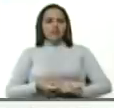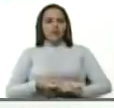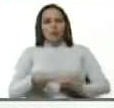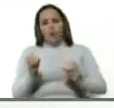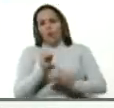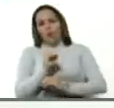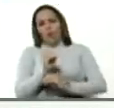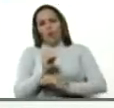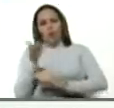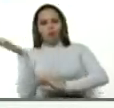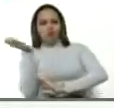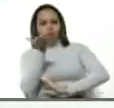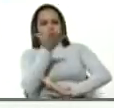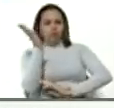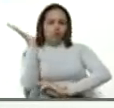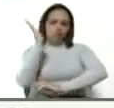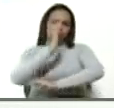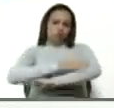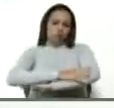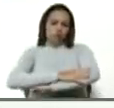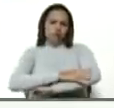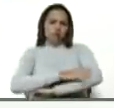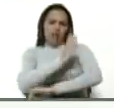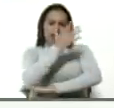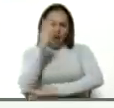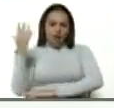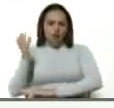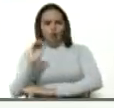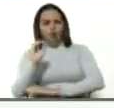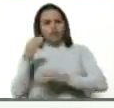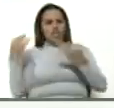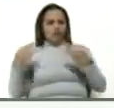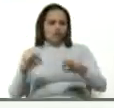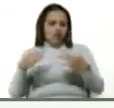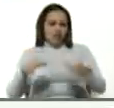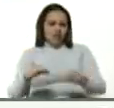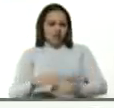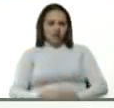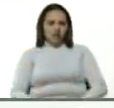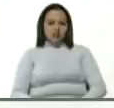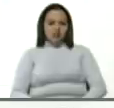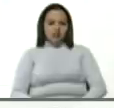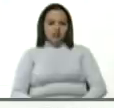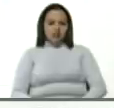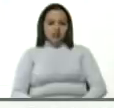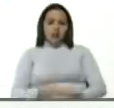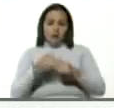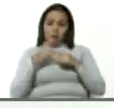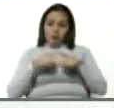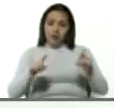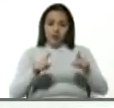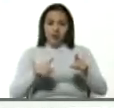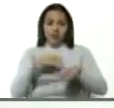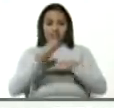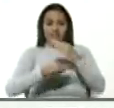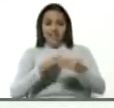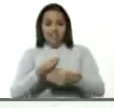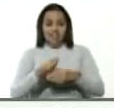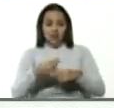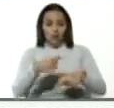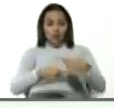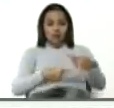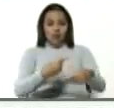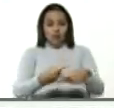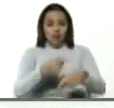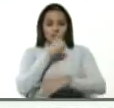digamos, zonas boscosas o de la naturaleza, pero que obviamente tipifican delitos graves